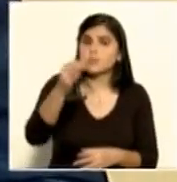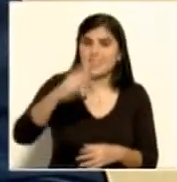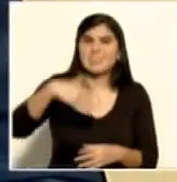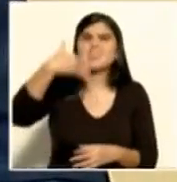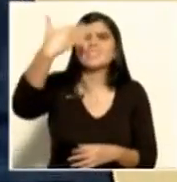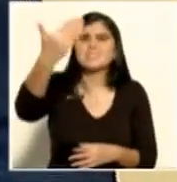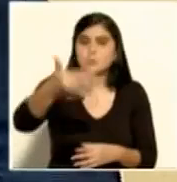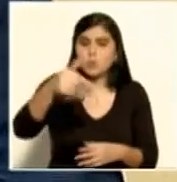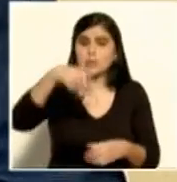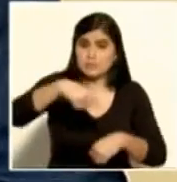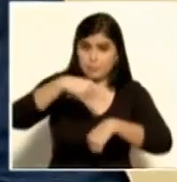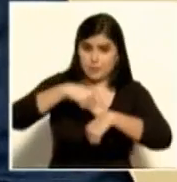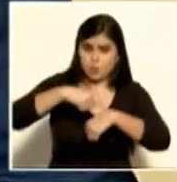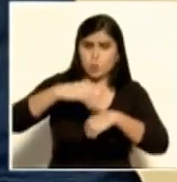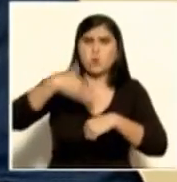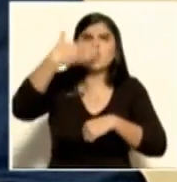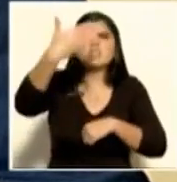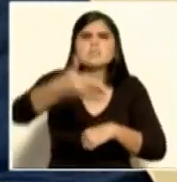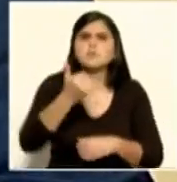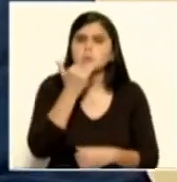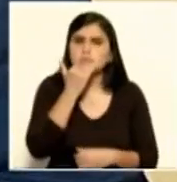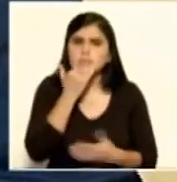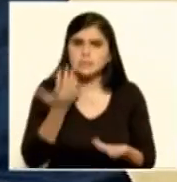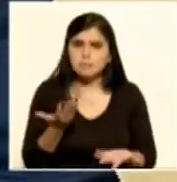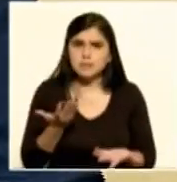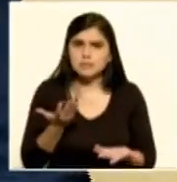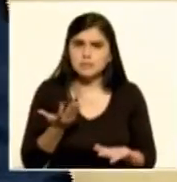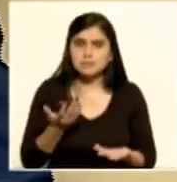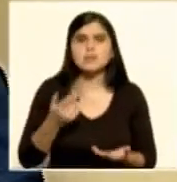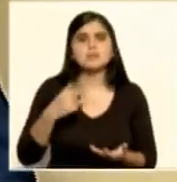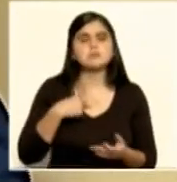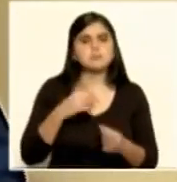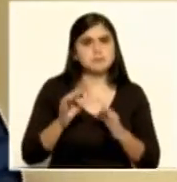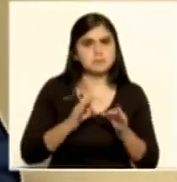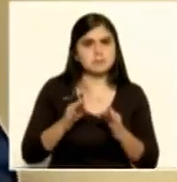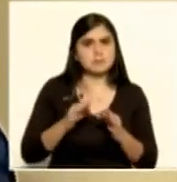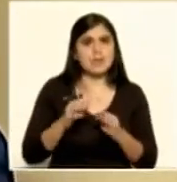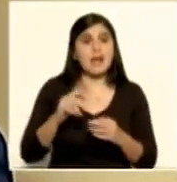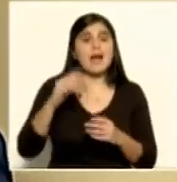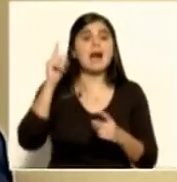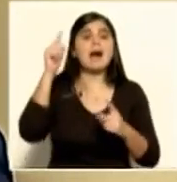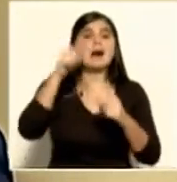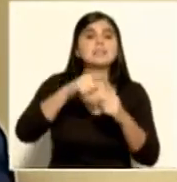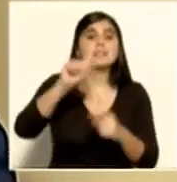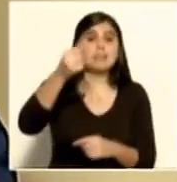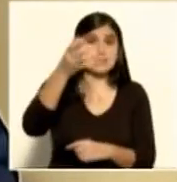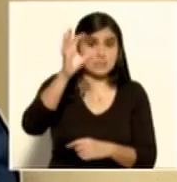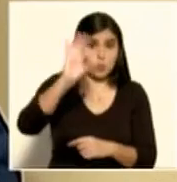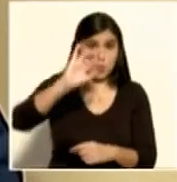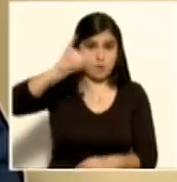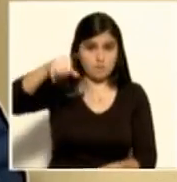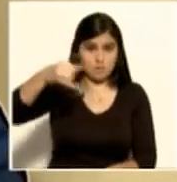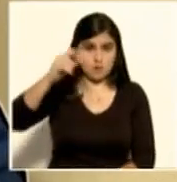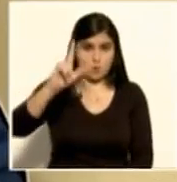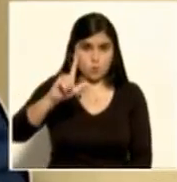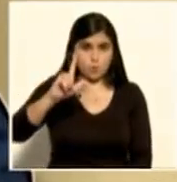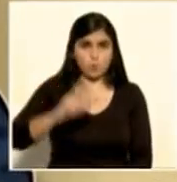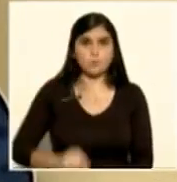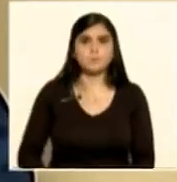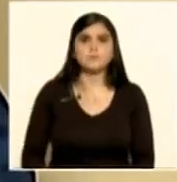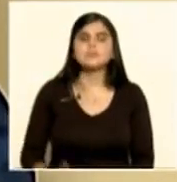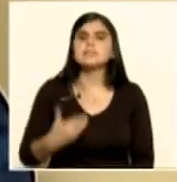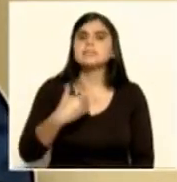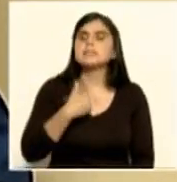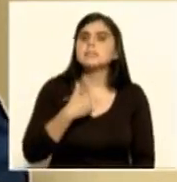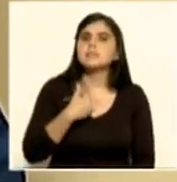este periodo que estaríamos pasando hasta el 19 de este mes. Tenemos